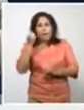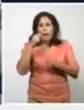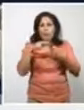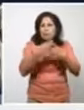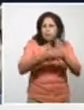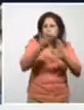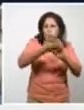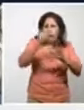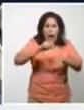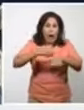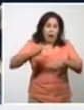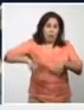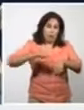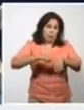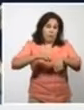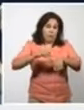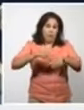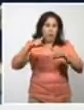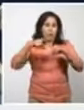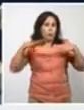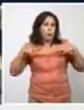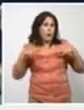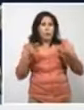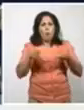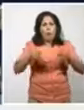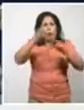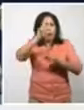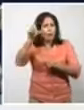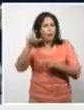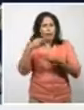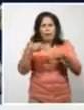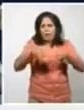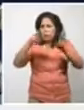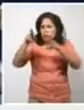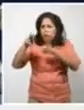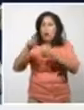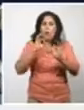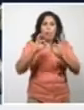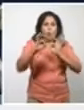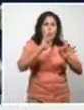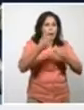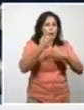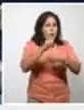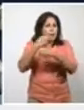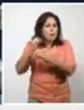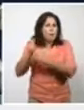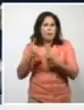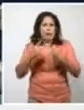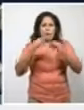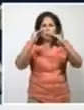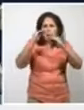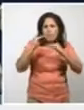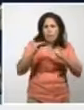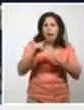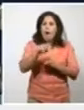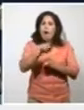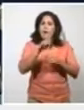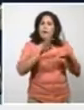Las instalaciones turísticas se están conservando, se están preservando, se le va a estar dando un